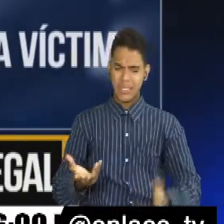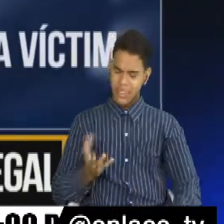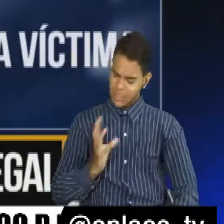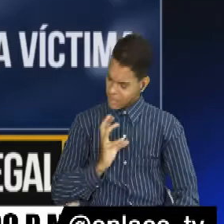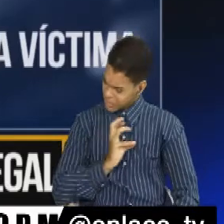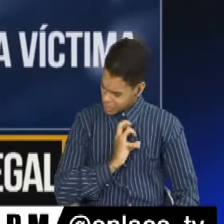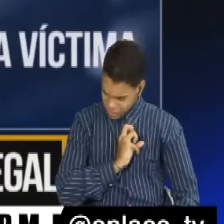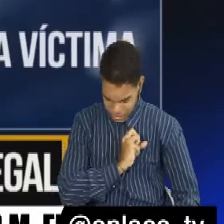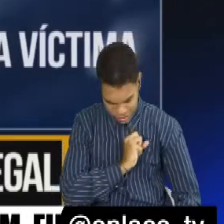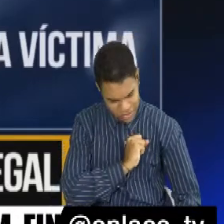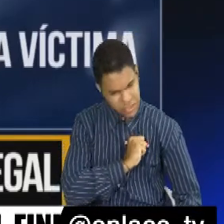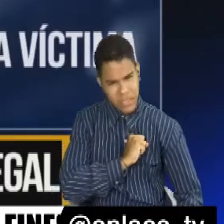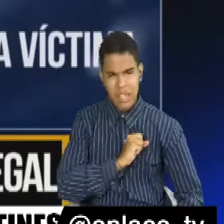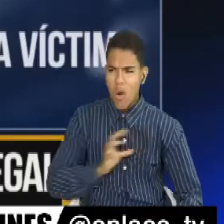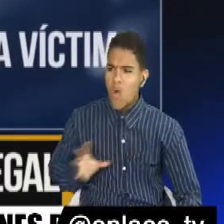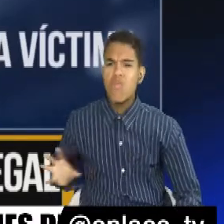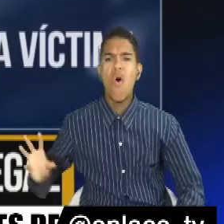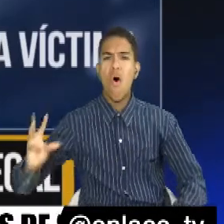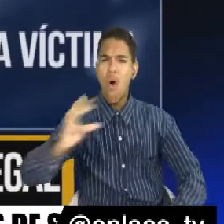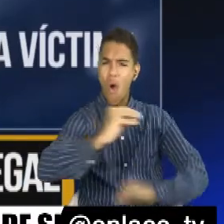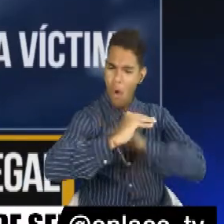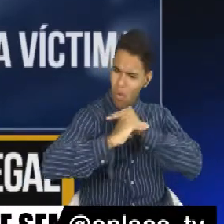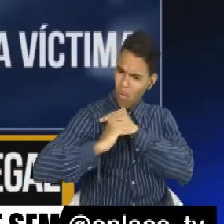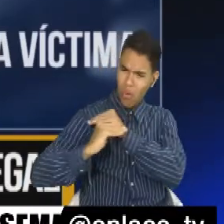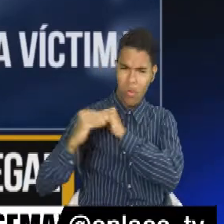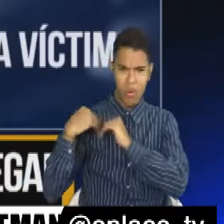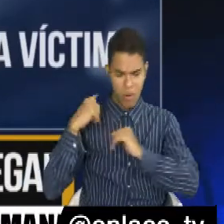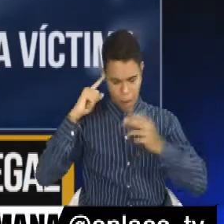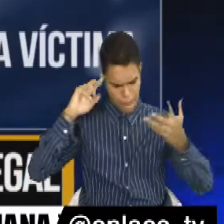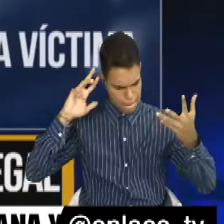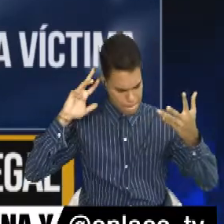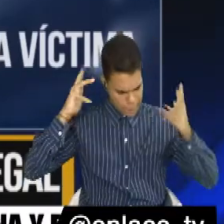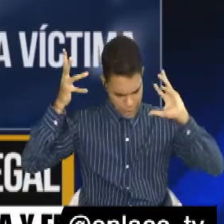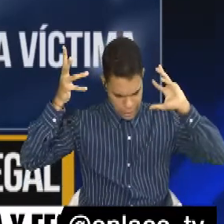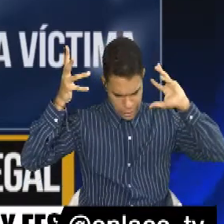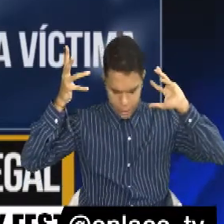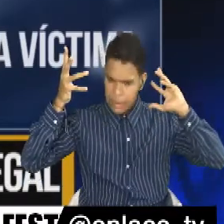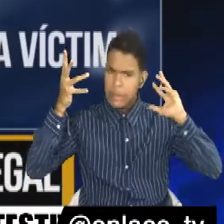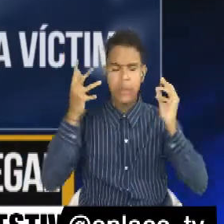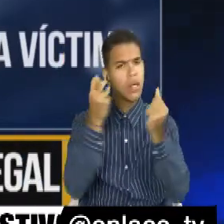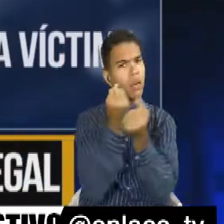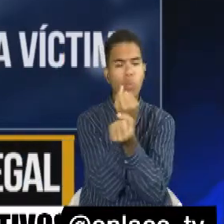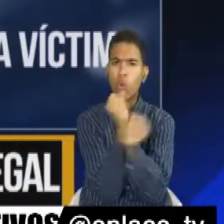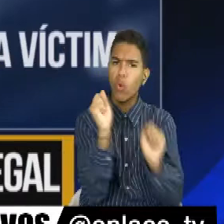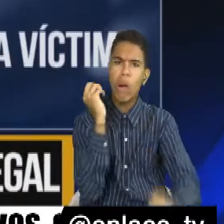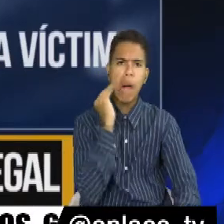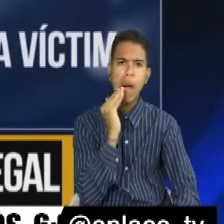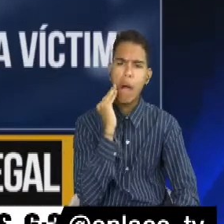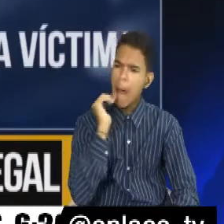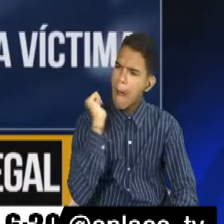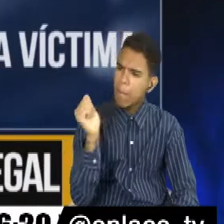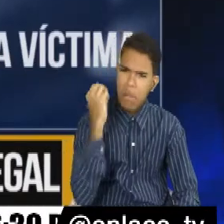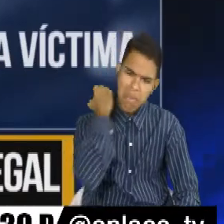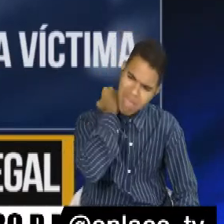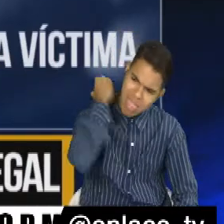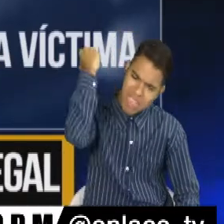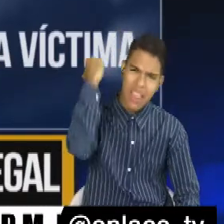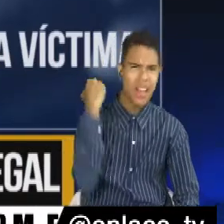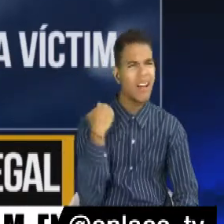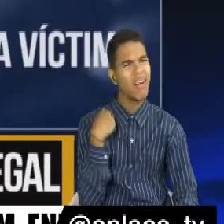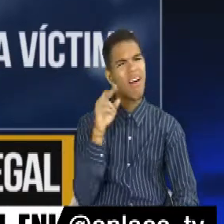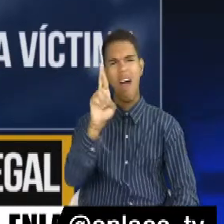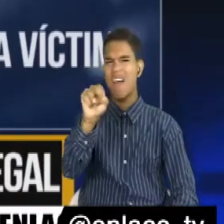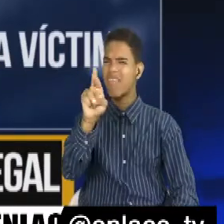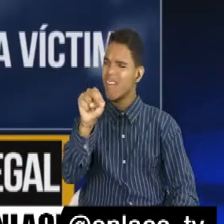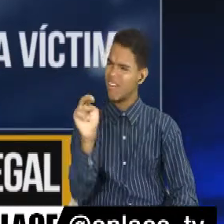Todos estamos como en ese sentido de Marcela bloqueados. O sea, la verdad, no sé, hay algo que no nos explicamos